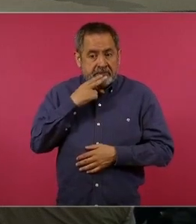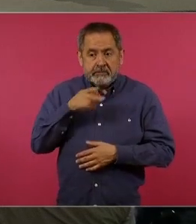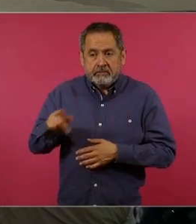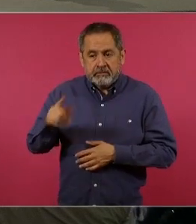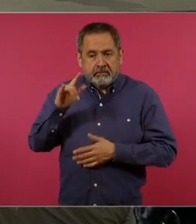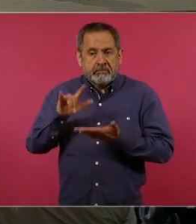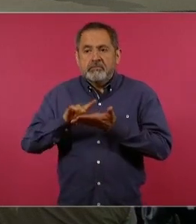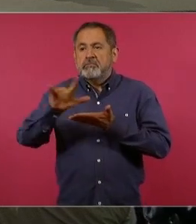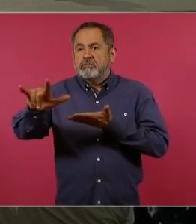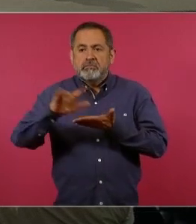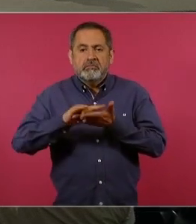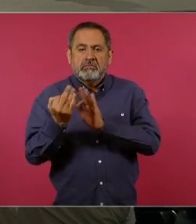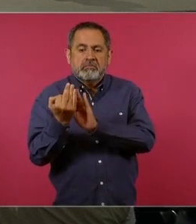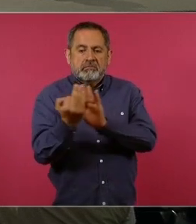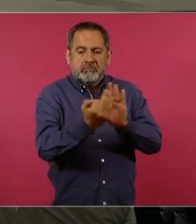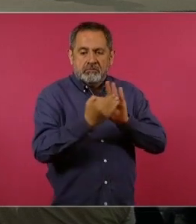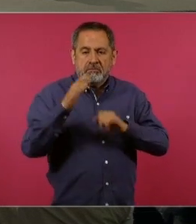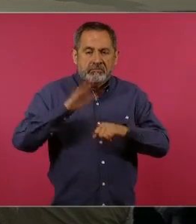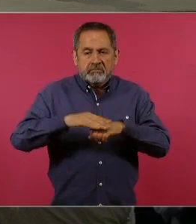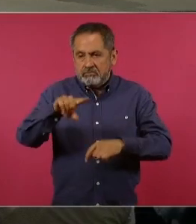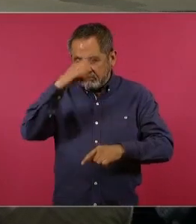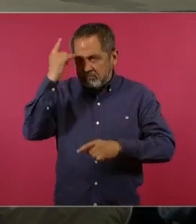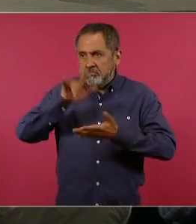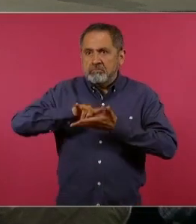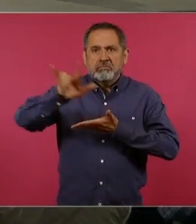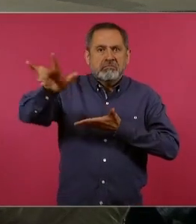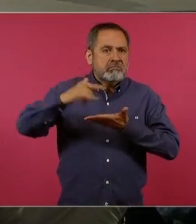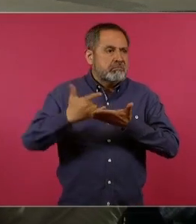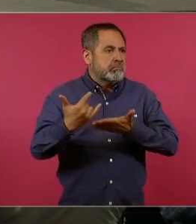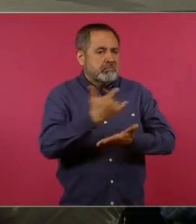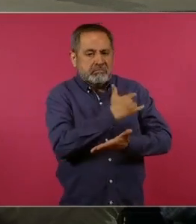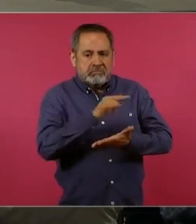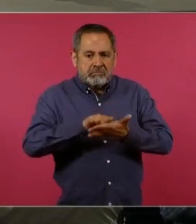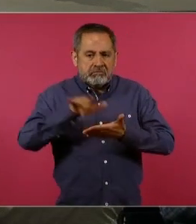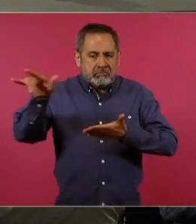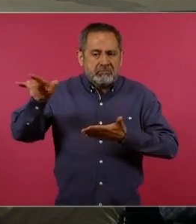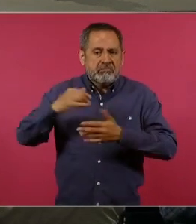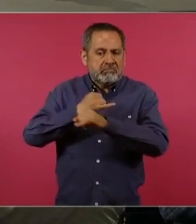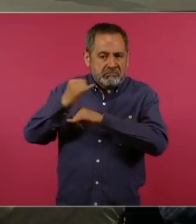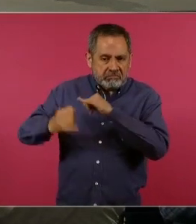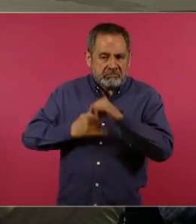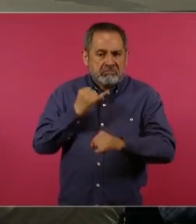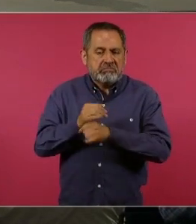conectividad regional, nacional e internacional. Siguiente, por favor.